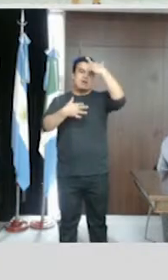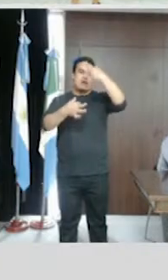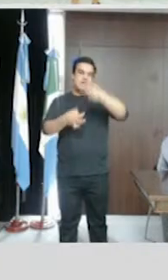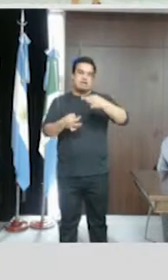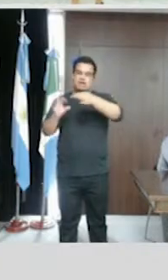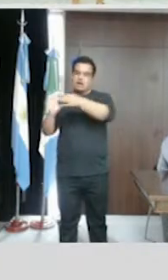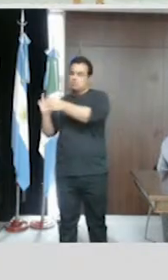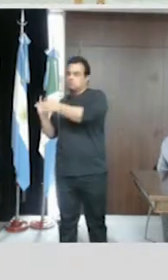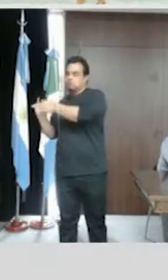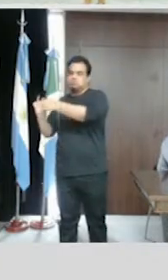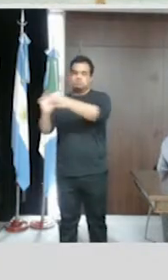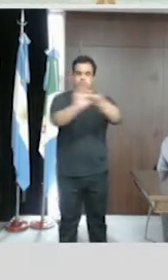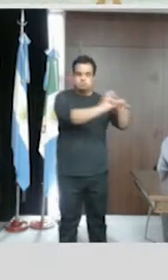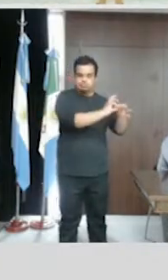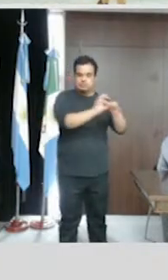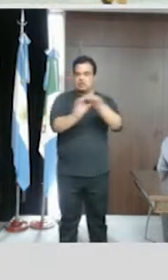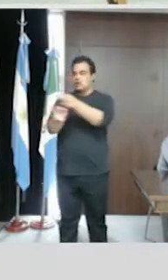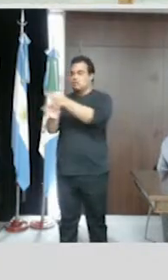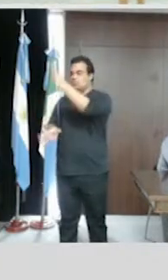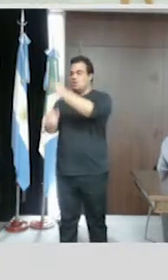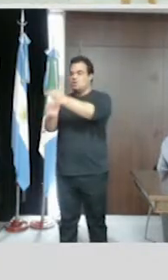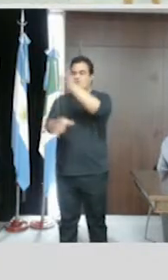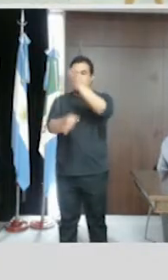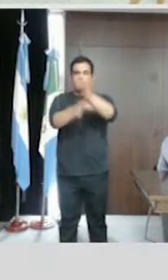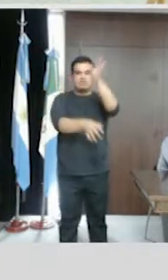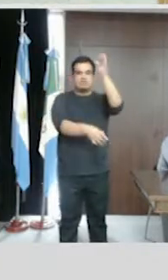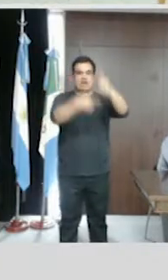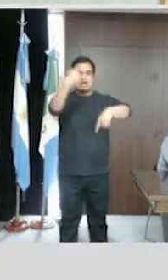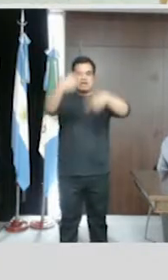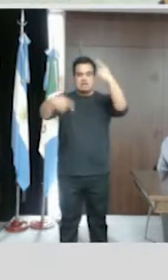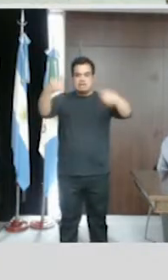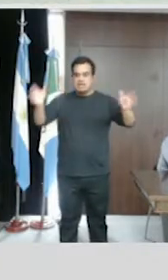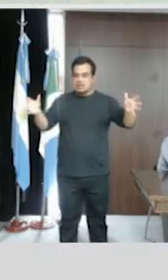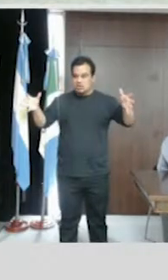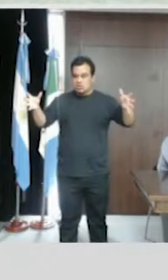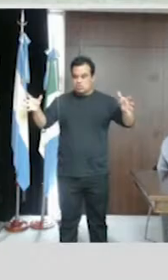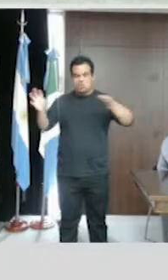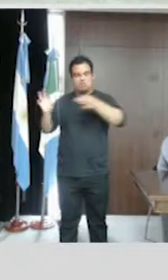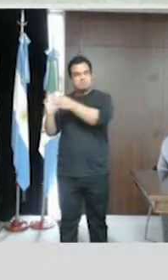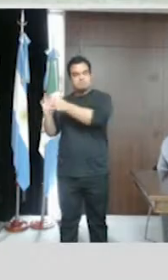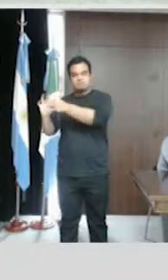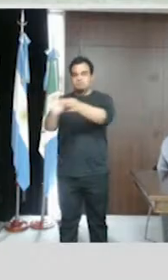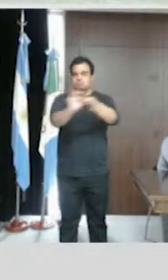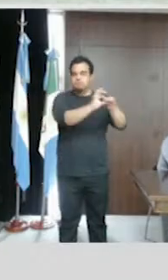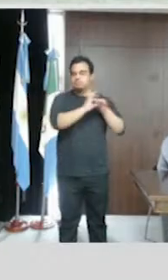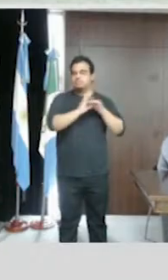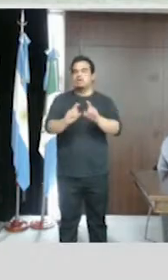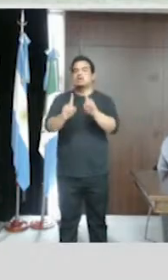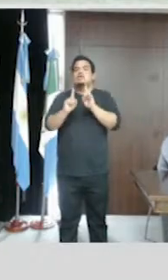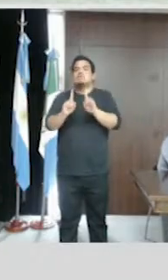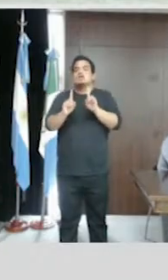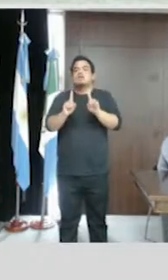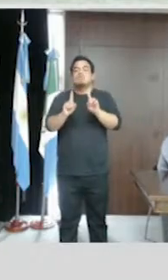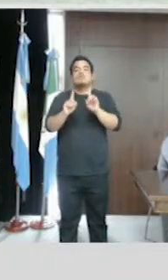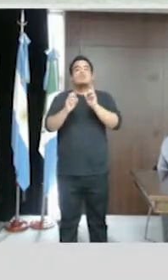las disciplinas, a todos los profesionales y los no profesionales también, porque si no estamos desbarrando,